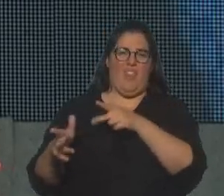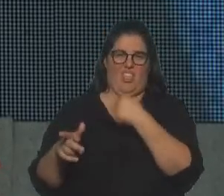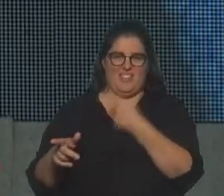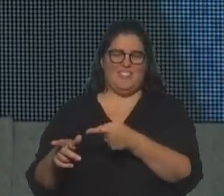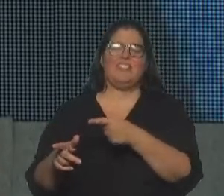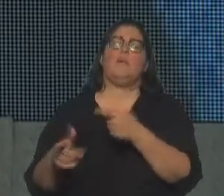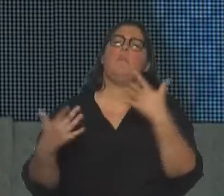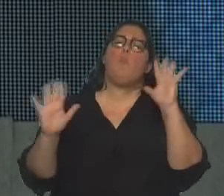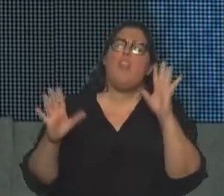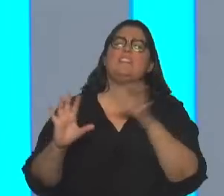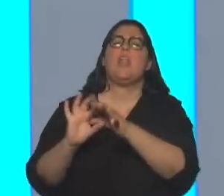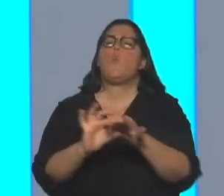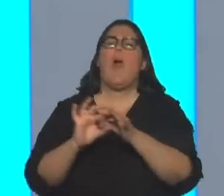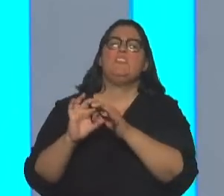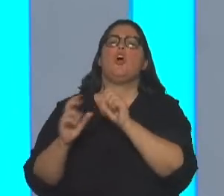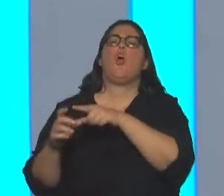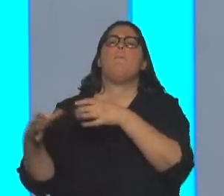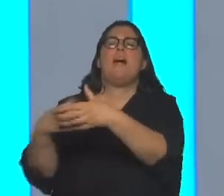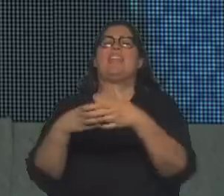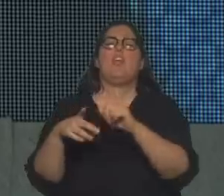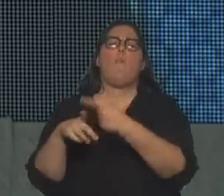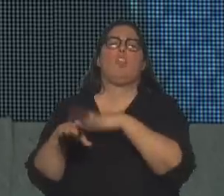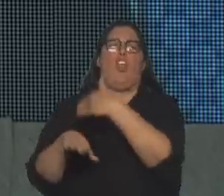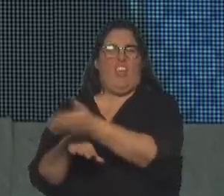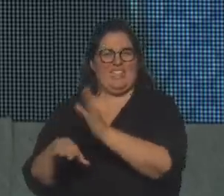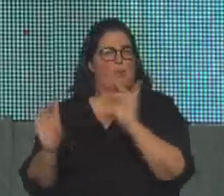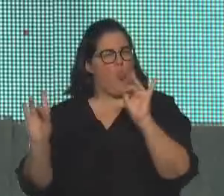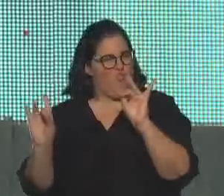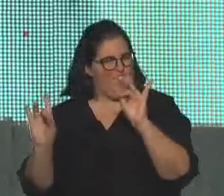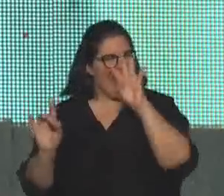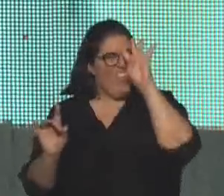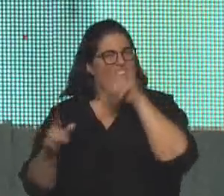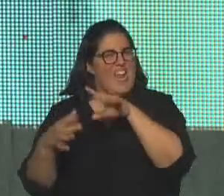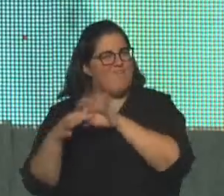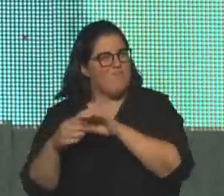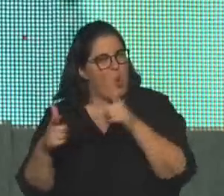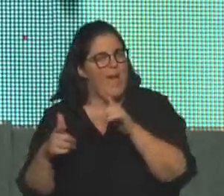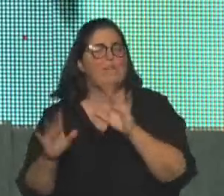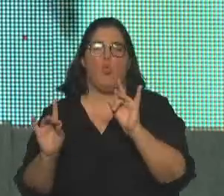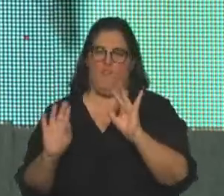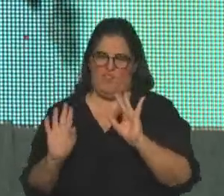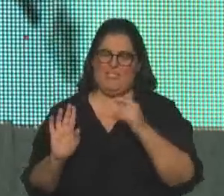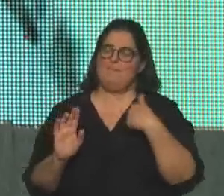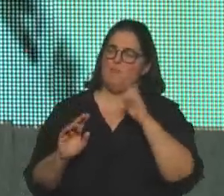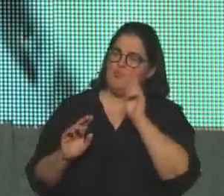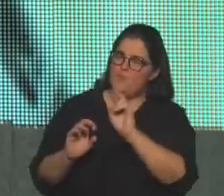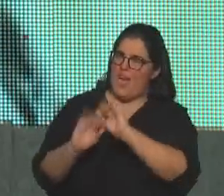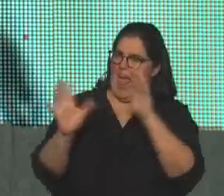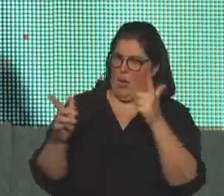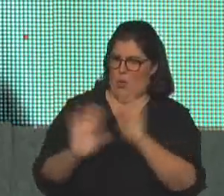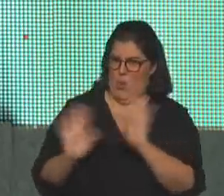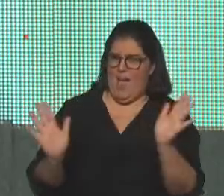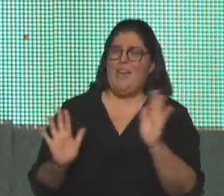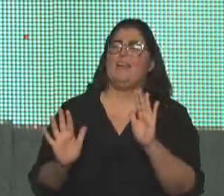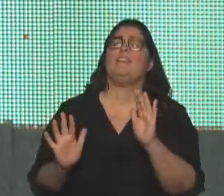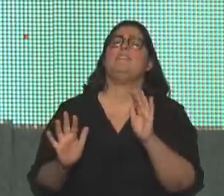con partidos de derecha. Veo difícil si no es con los movimientos indígenas y vemos que no está nada claro si puede llegar. Me parece que va a